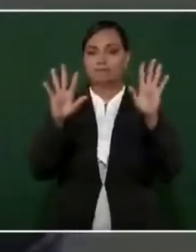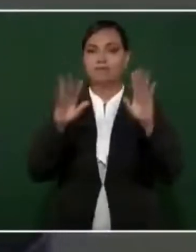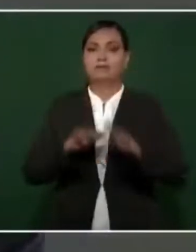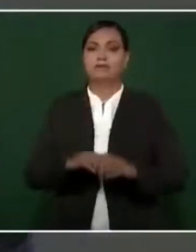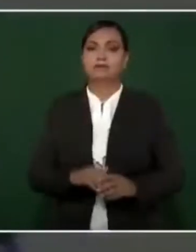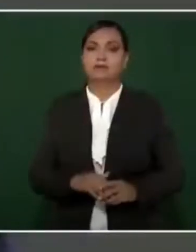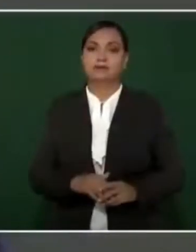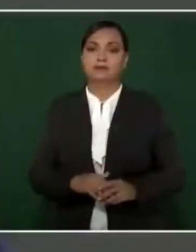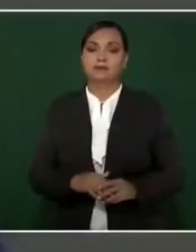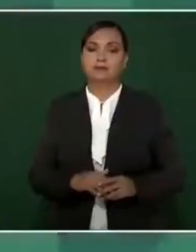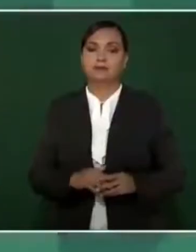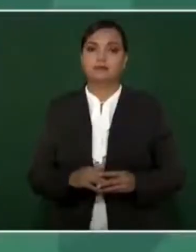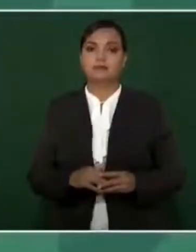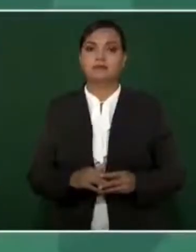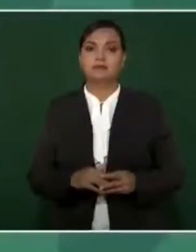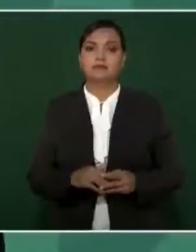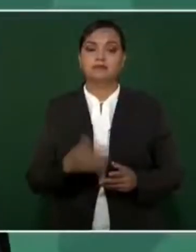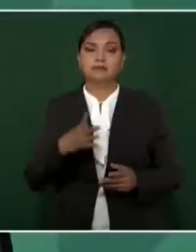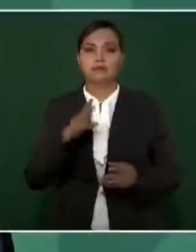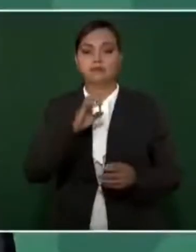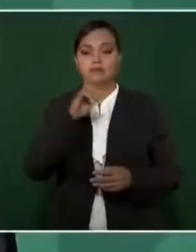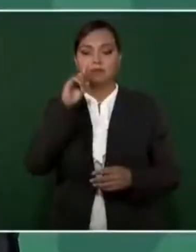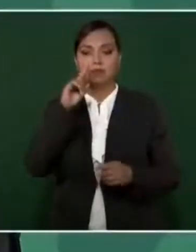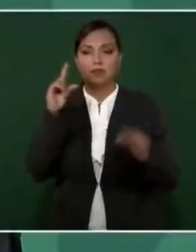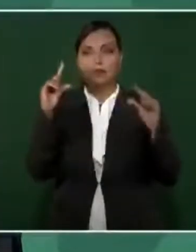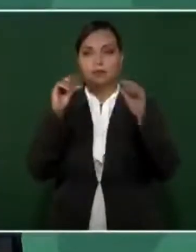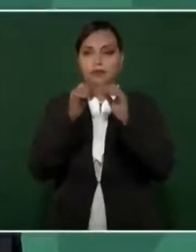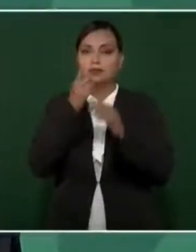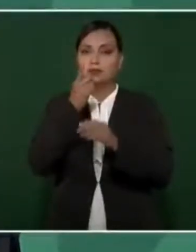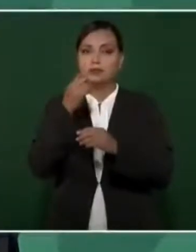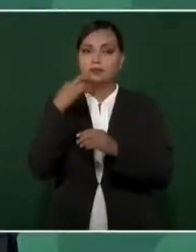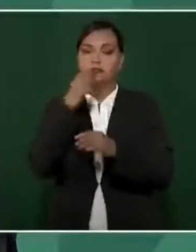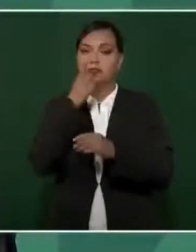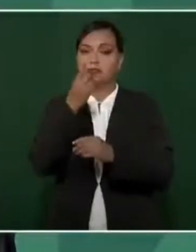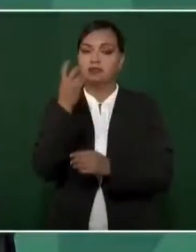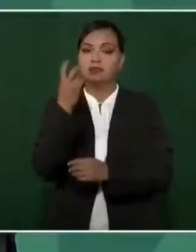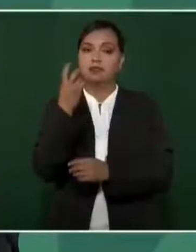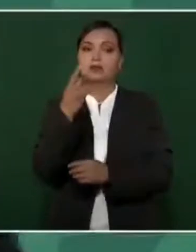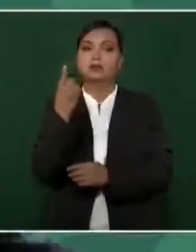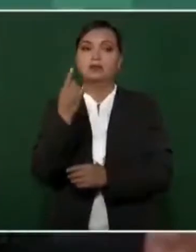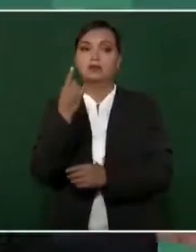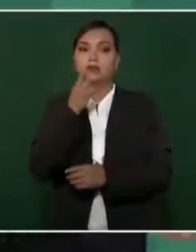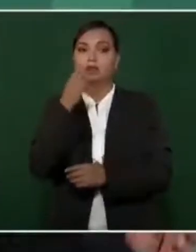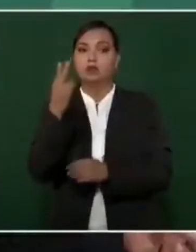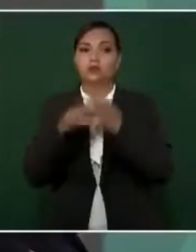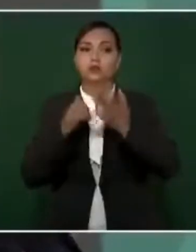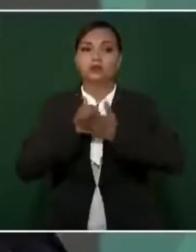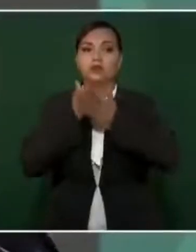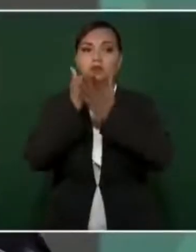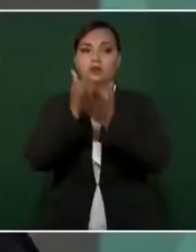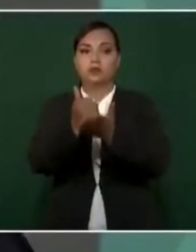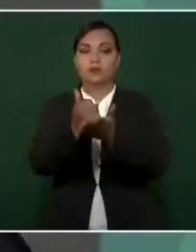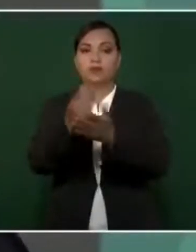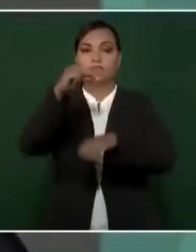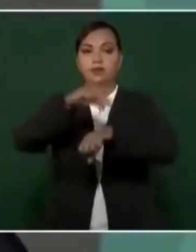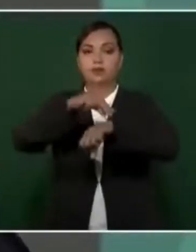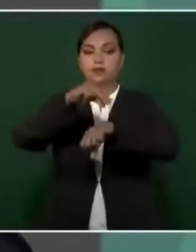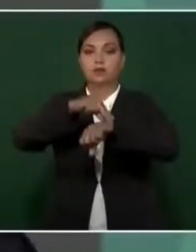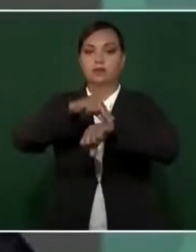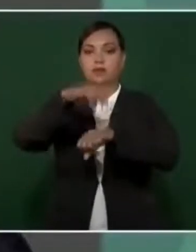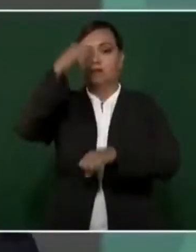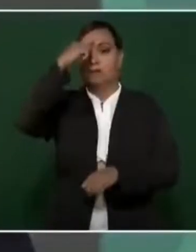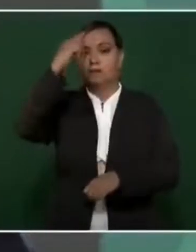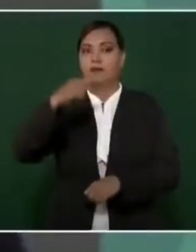y concretos, es de que vamos a ayudar al doctor para que este fin de